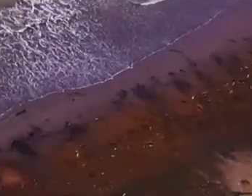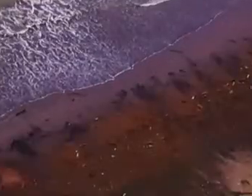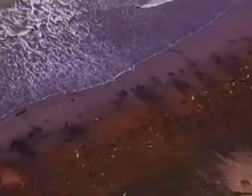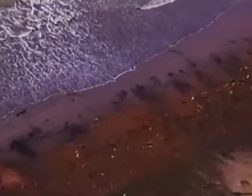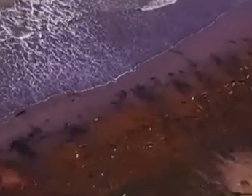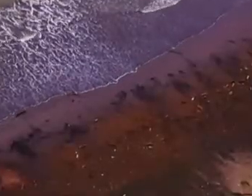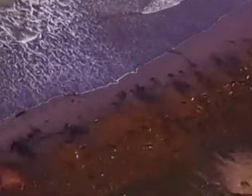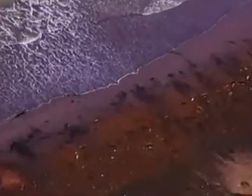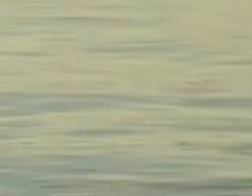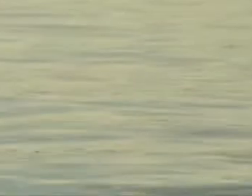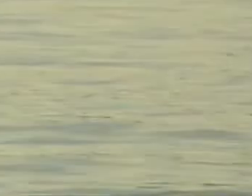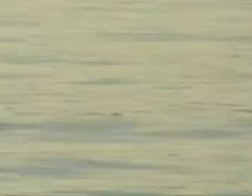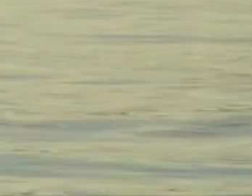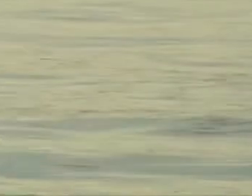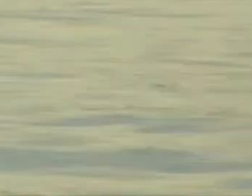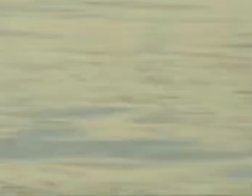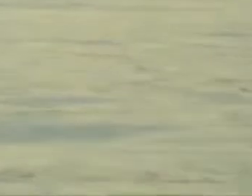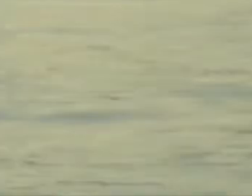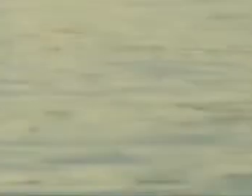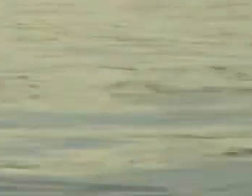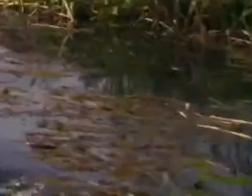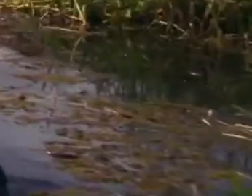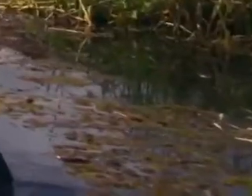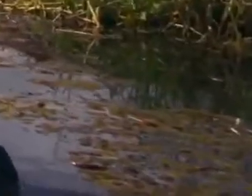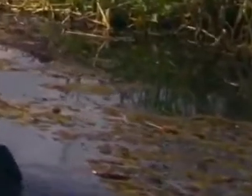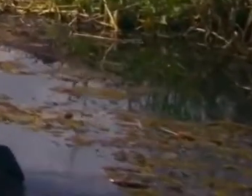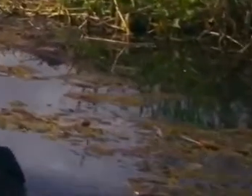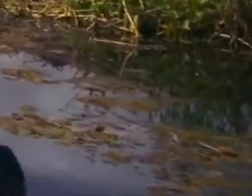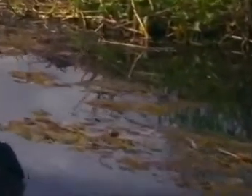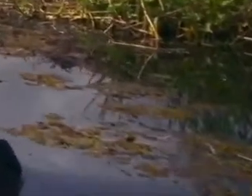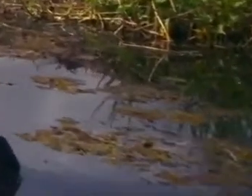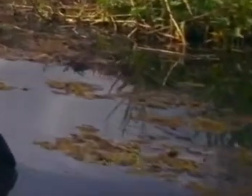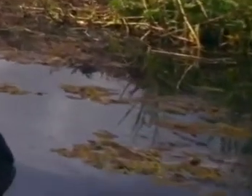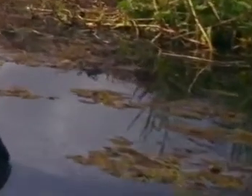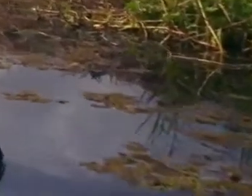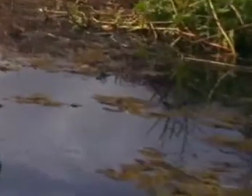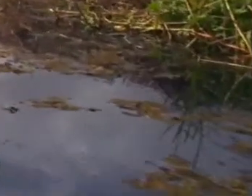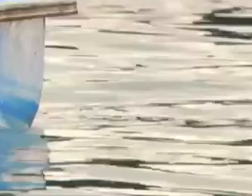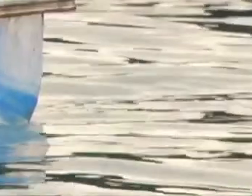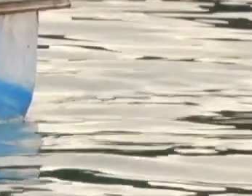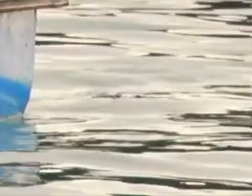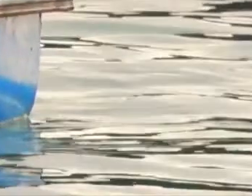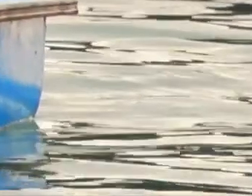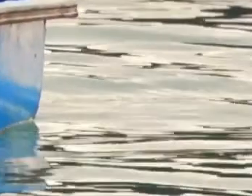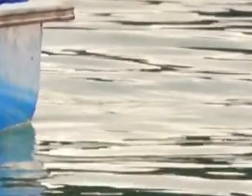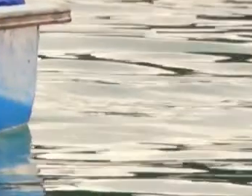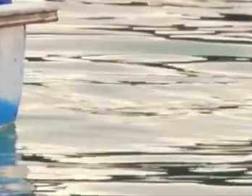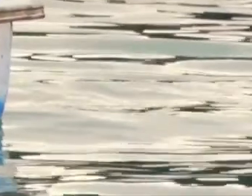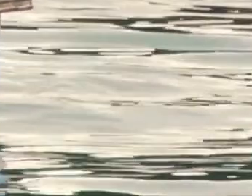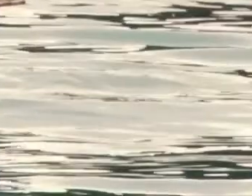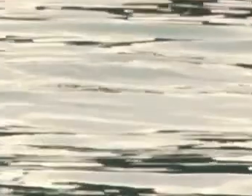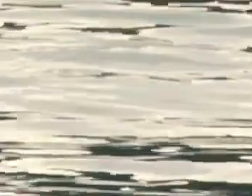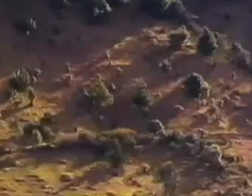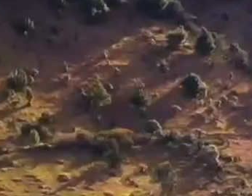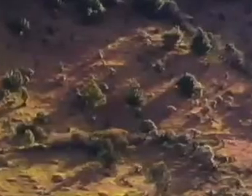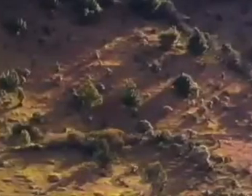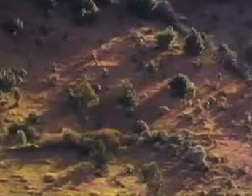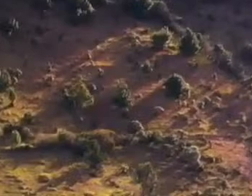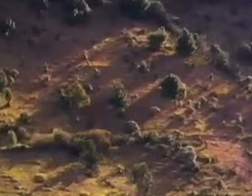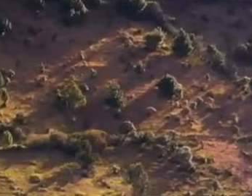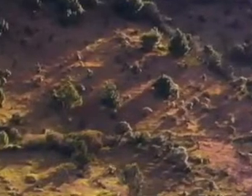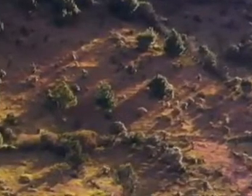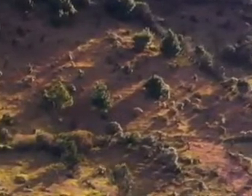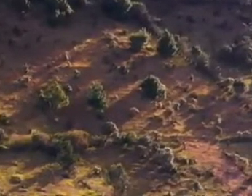Para nosotros la pesca artesanal es una cuestión de derechos humanos, es una cuestión de vida digna.